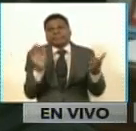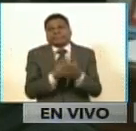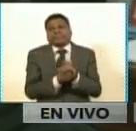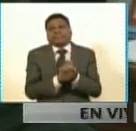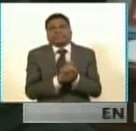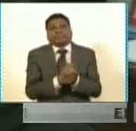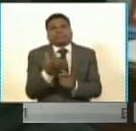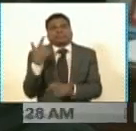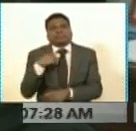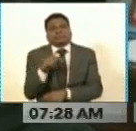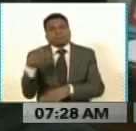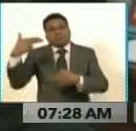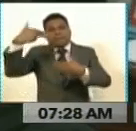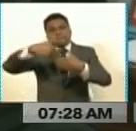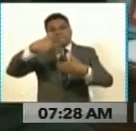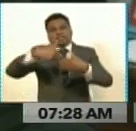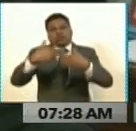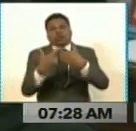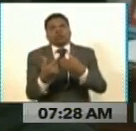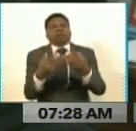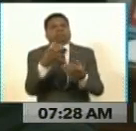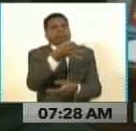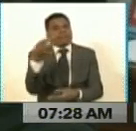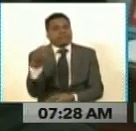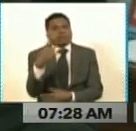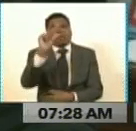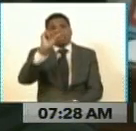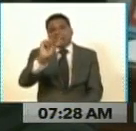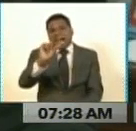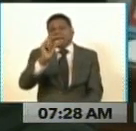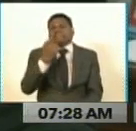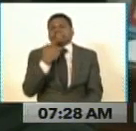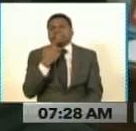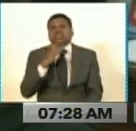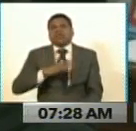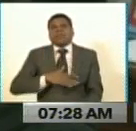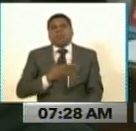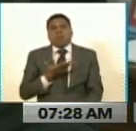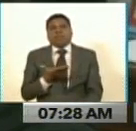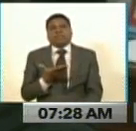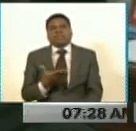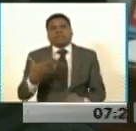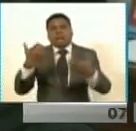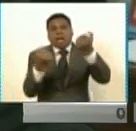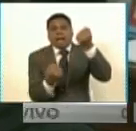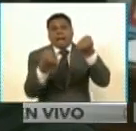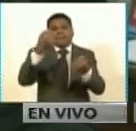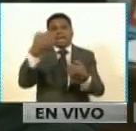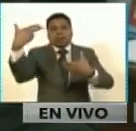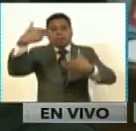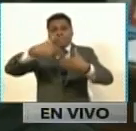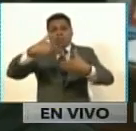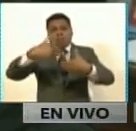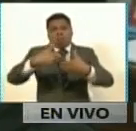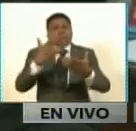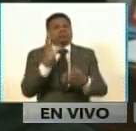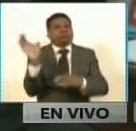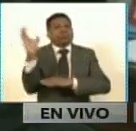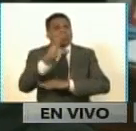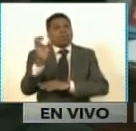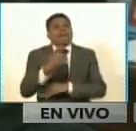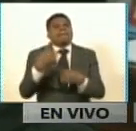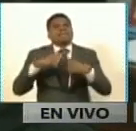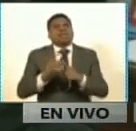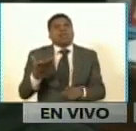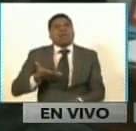tener de alta calidad muy barato y poder abastecer sus vehículos en Colombia pero hay algo